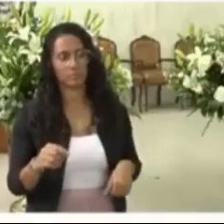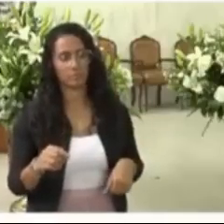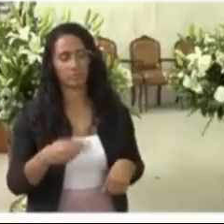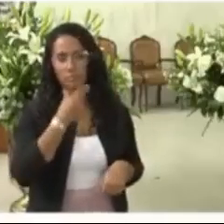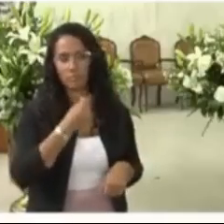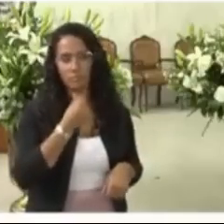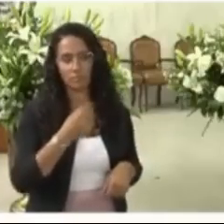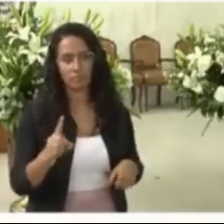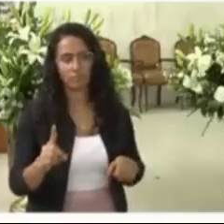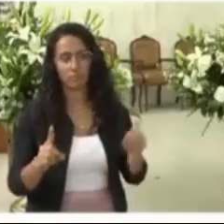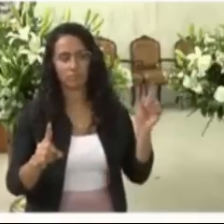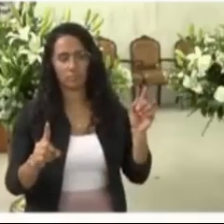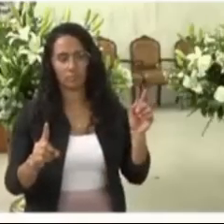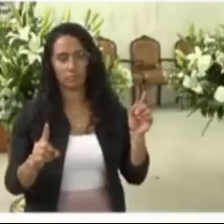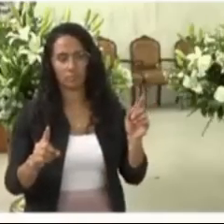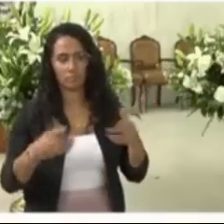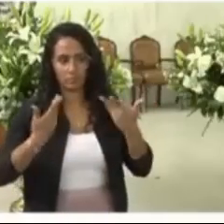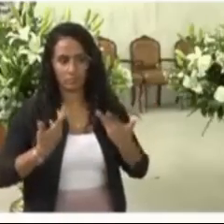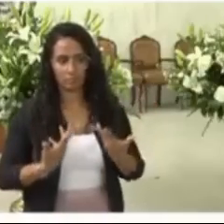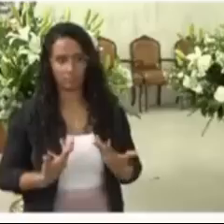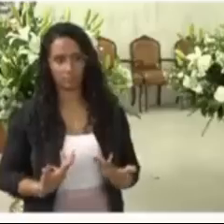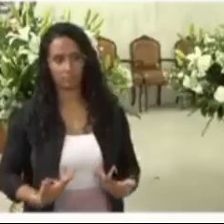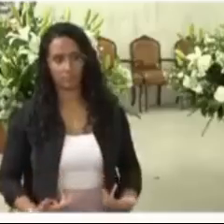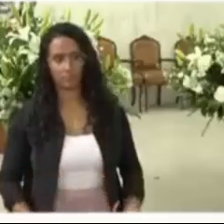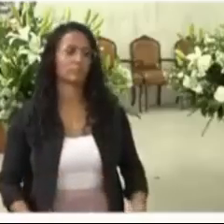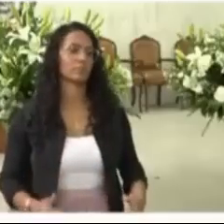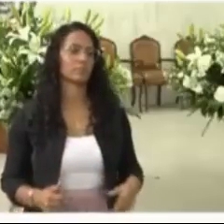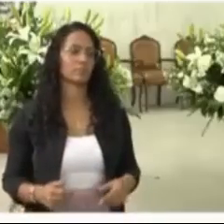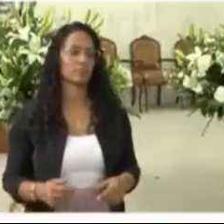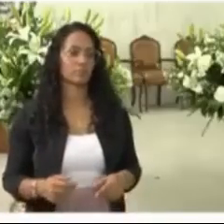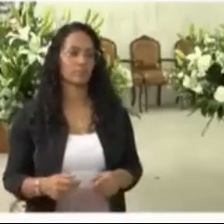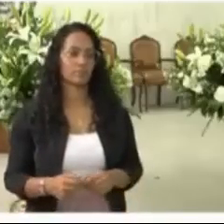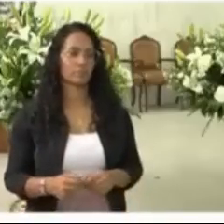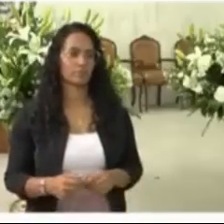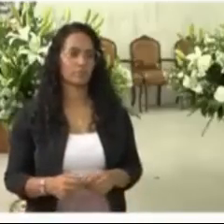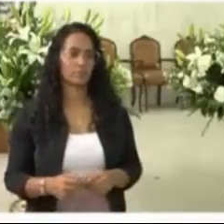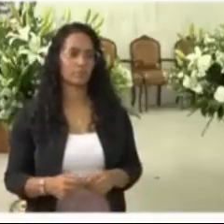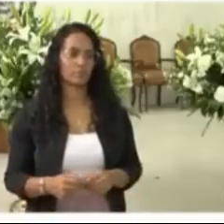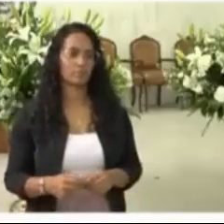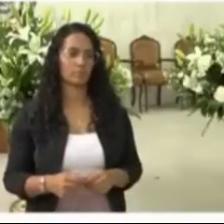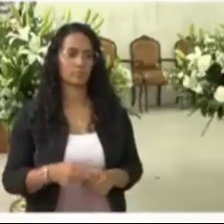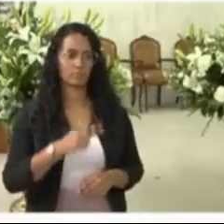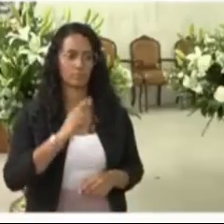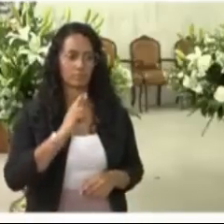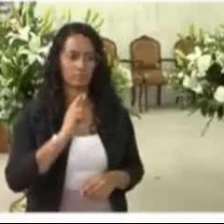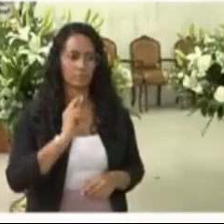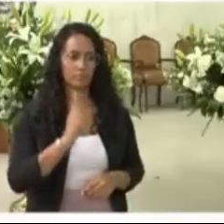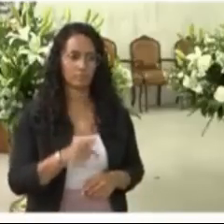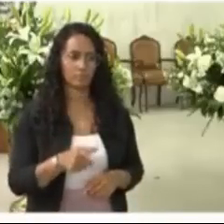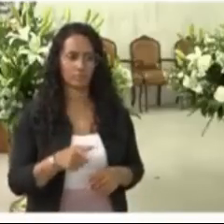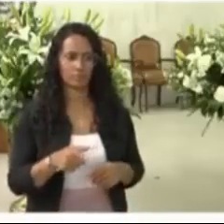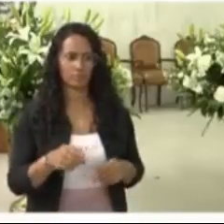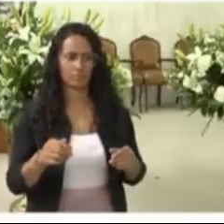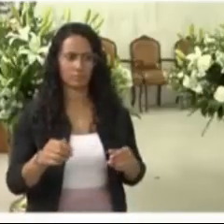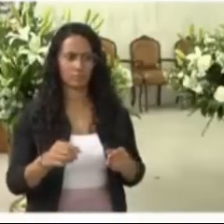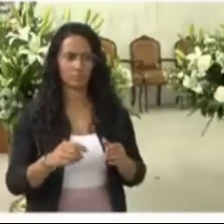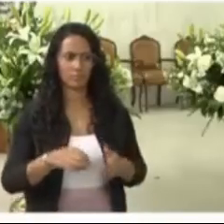Esa oración suplicante, esa actitud de humillación que